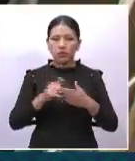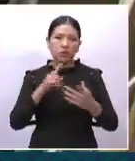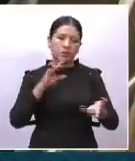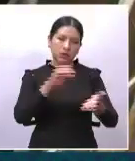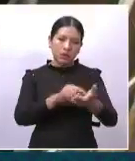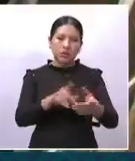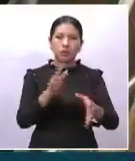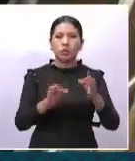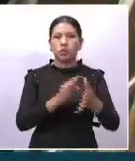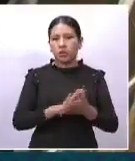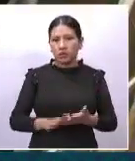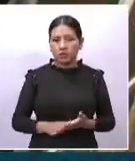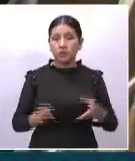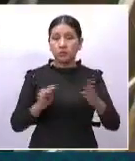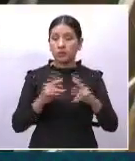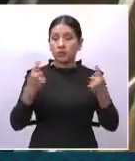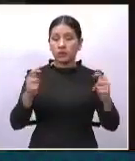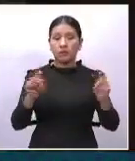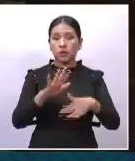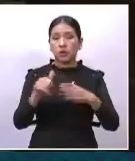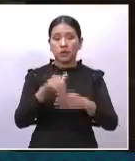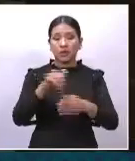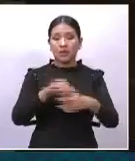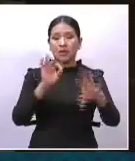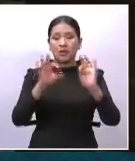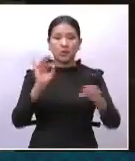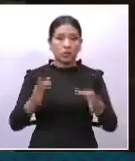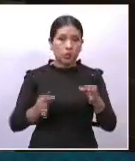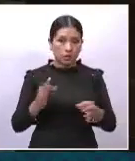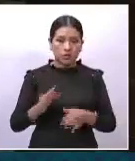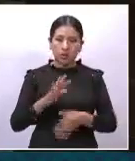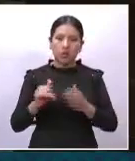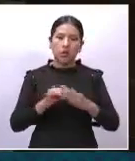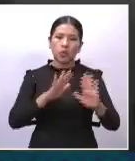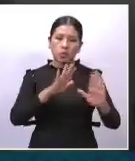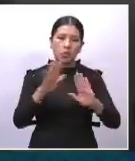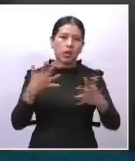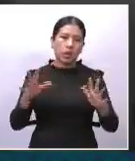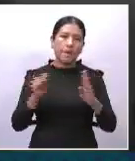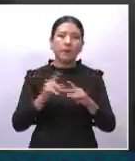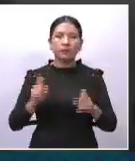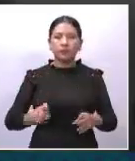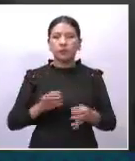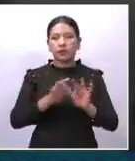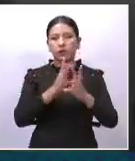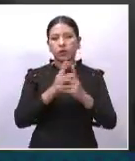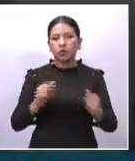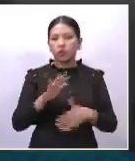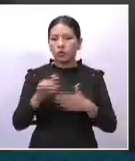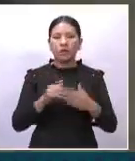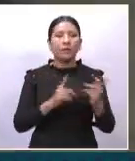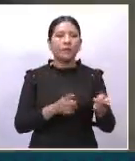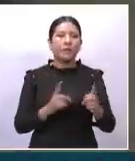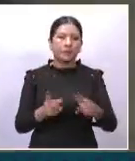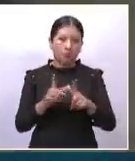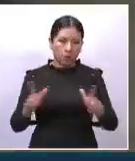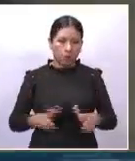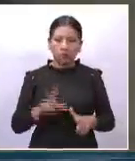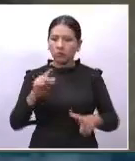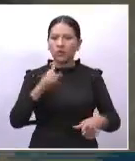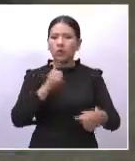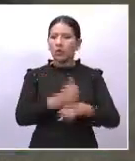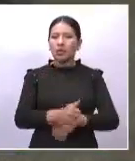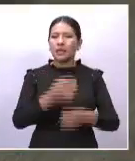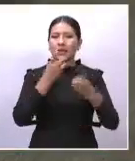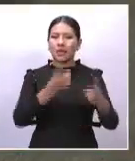El empantanamiento en la elección judicial que fue generado por los propios legisladores debe ser resuelto en esa misma instancia y no acusar al